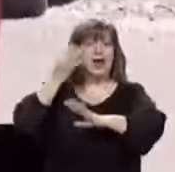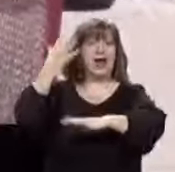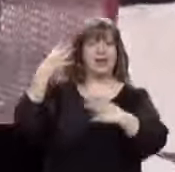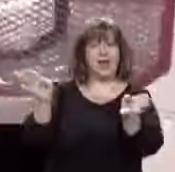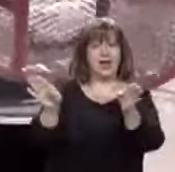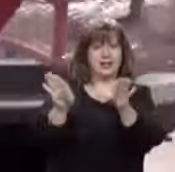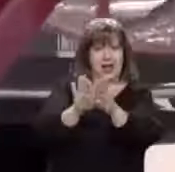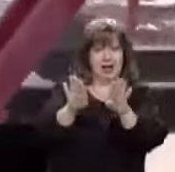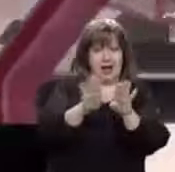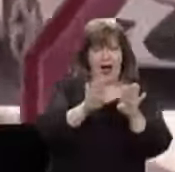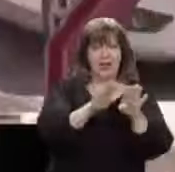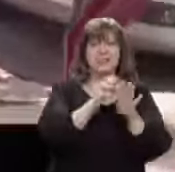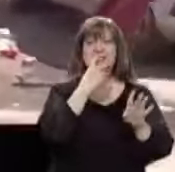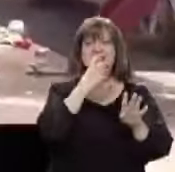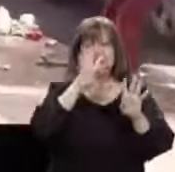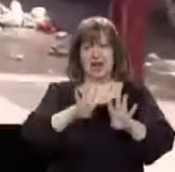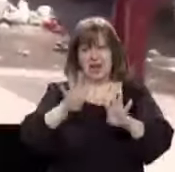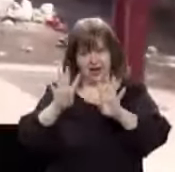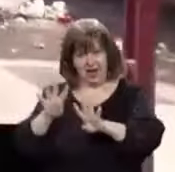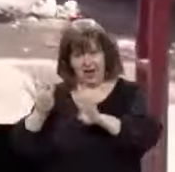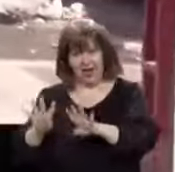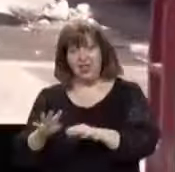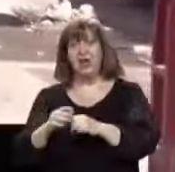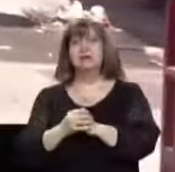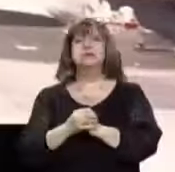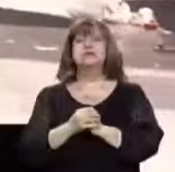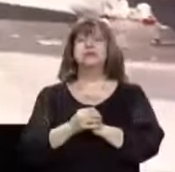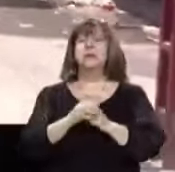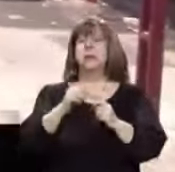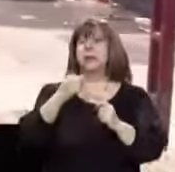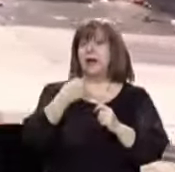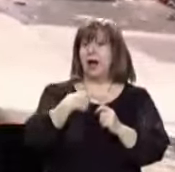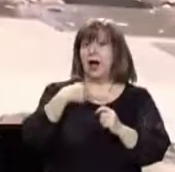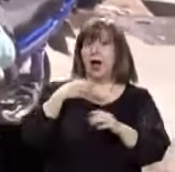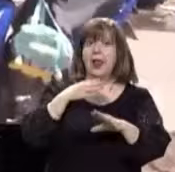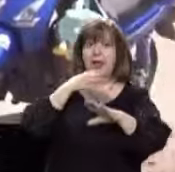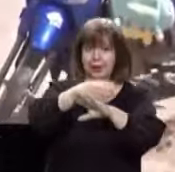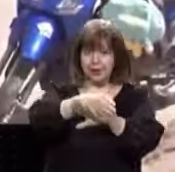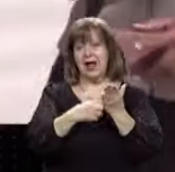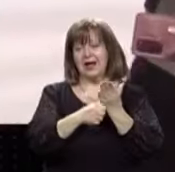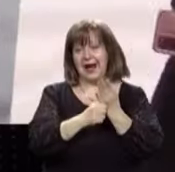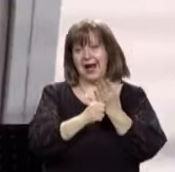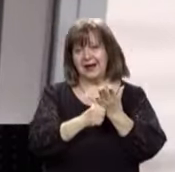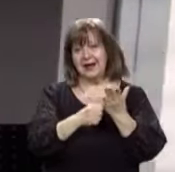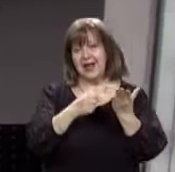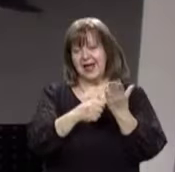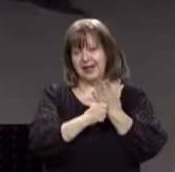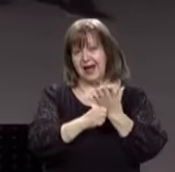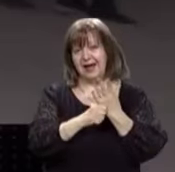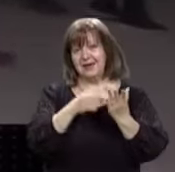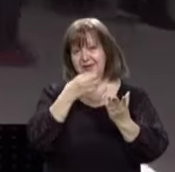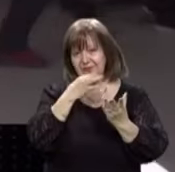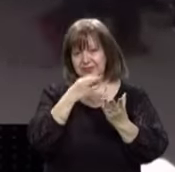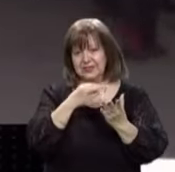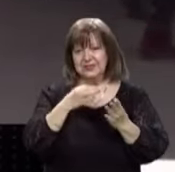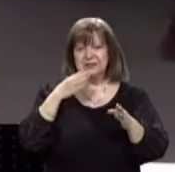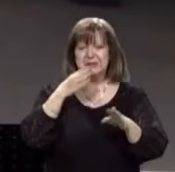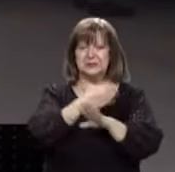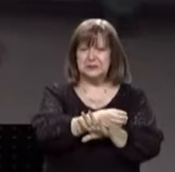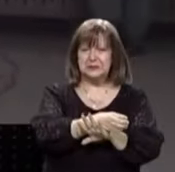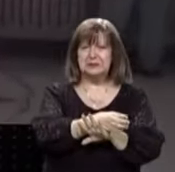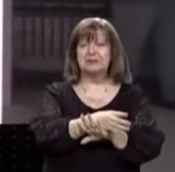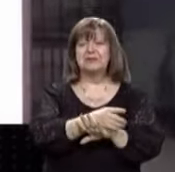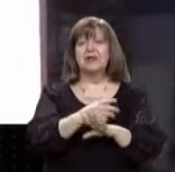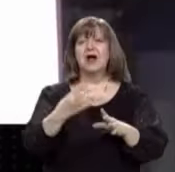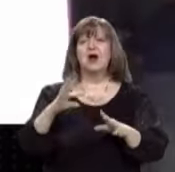todo estaba enrejado, aunque todo sigue enrejado. Vamos a ingresar a esta carnicería, porque de este lugar se llevaron